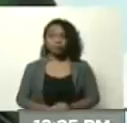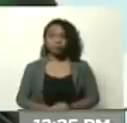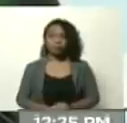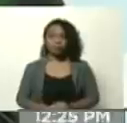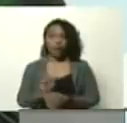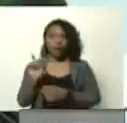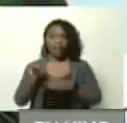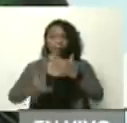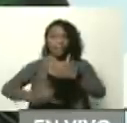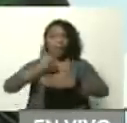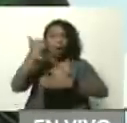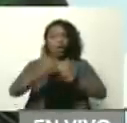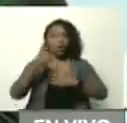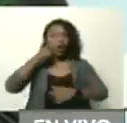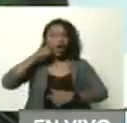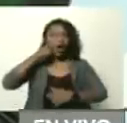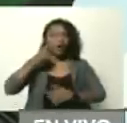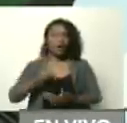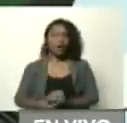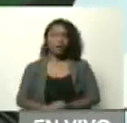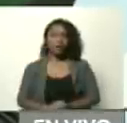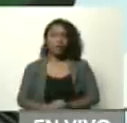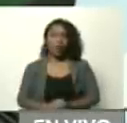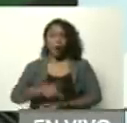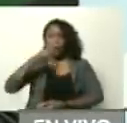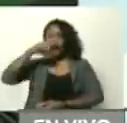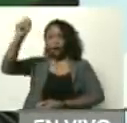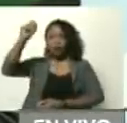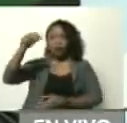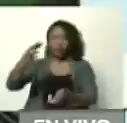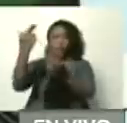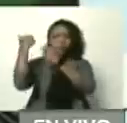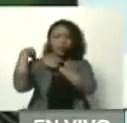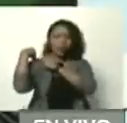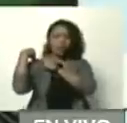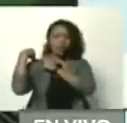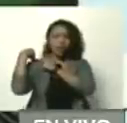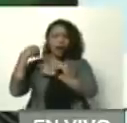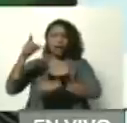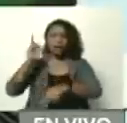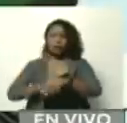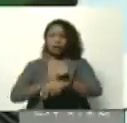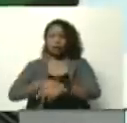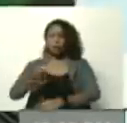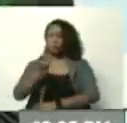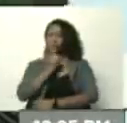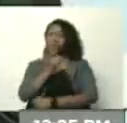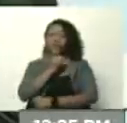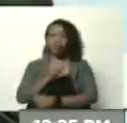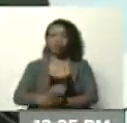proyecto lo encarna Nicolás Maduro en tiempo difícil